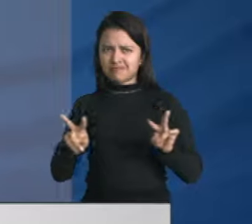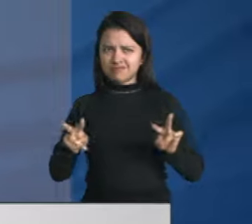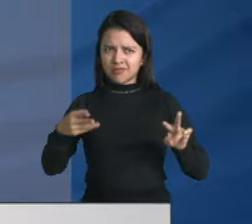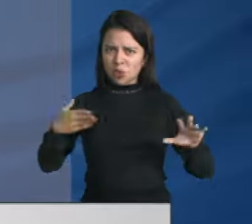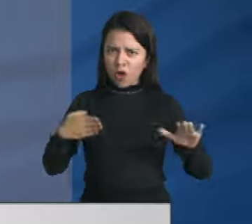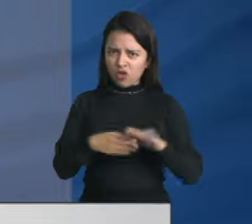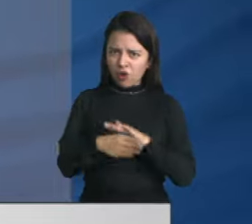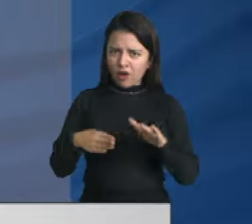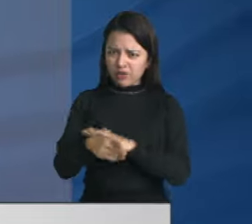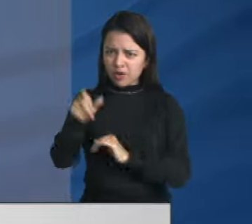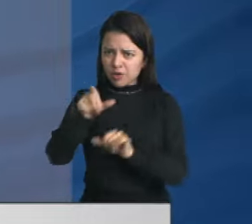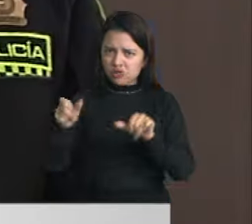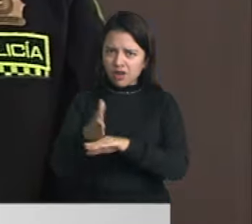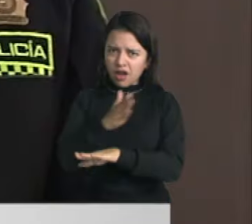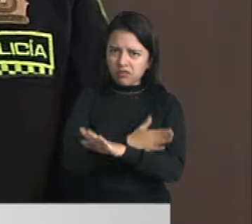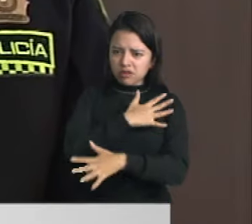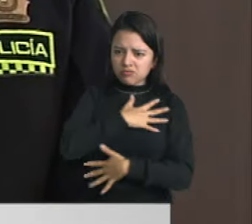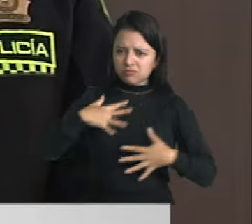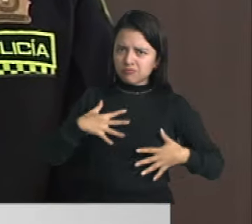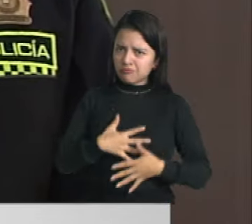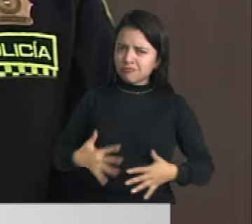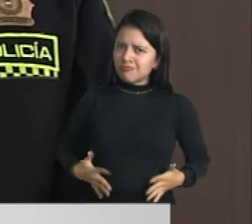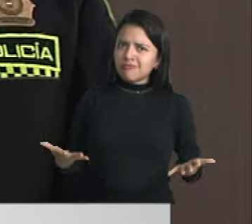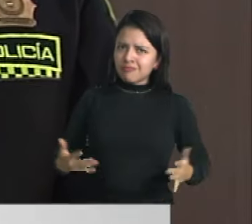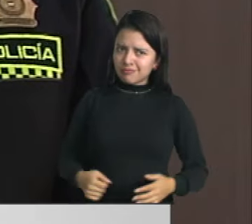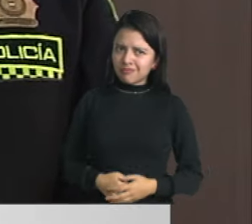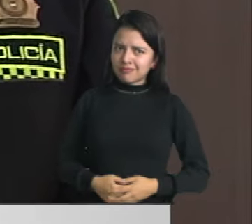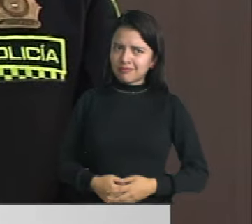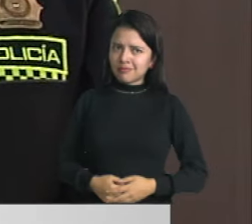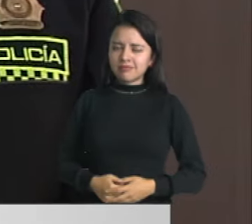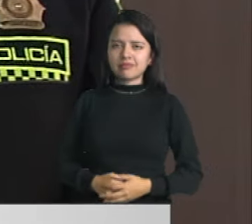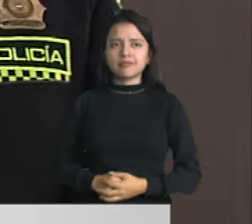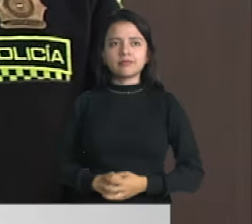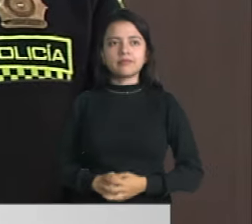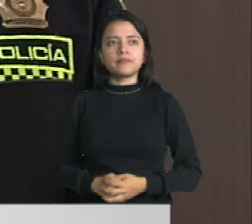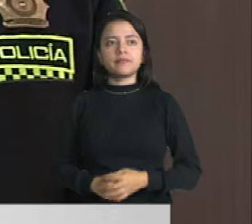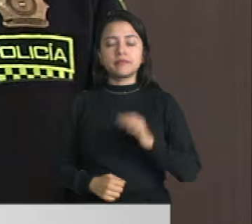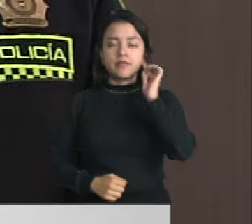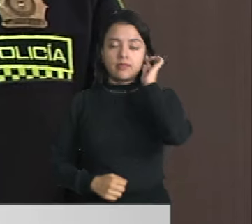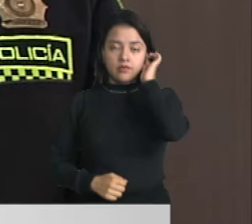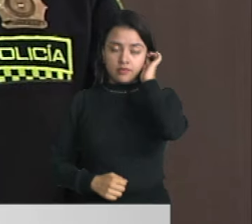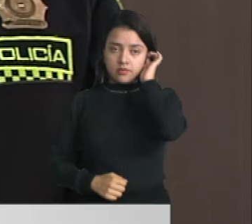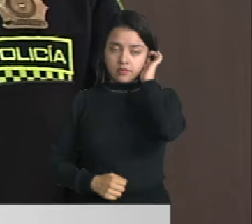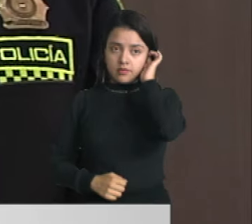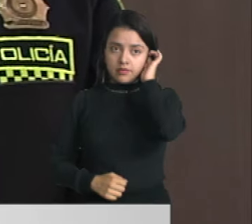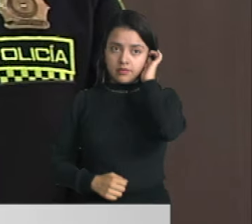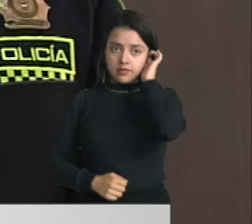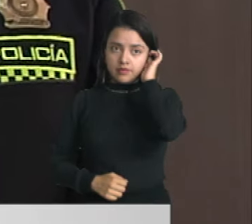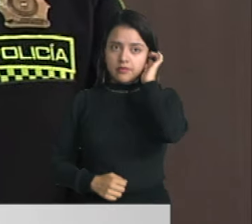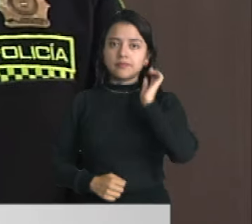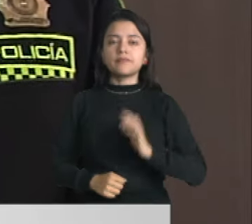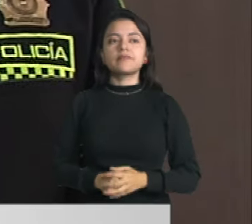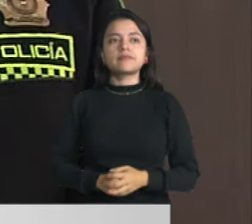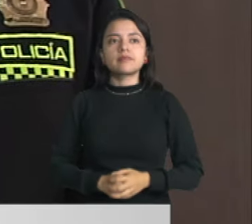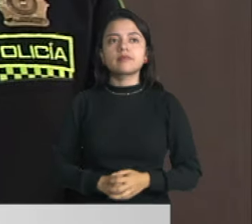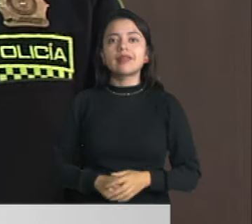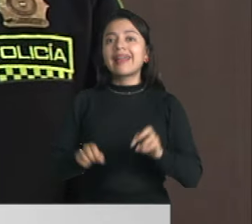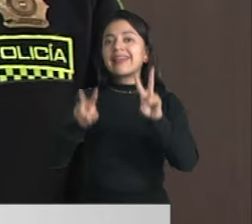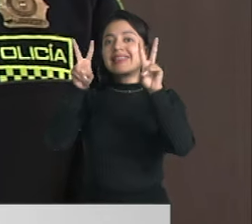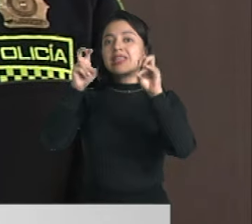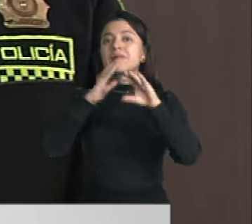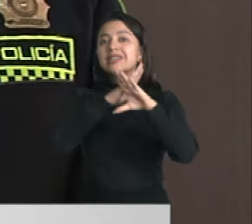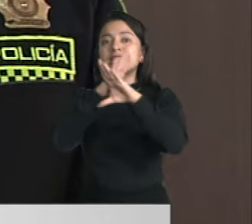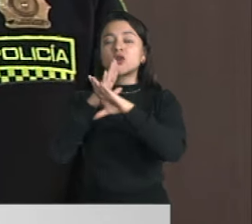controles de seguridad en el ingreso. El evento es un evento privado. La seguridad y las condiciones de seguridad